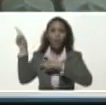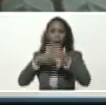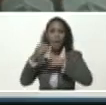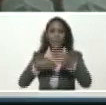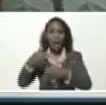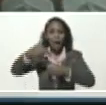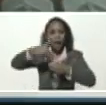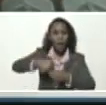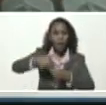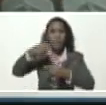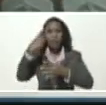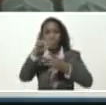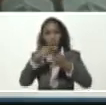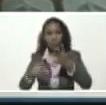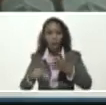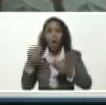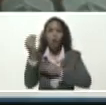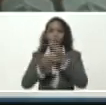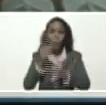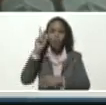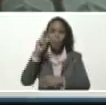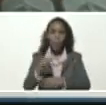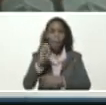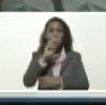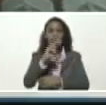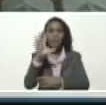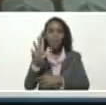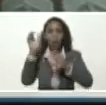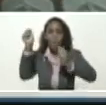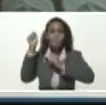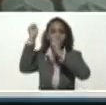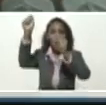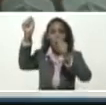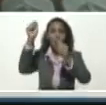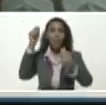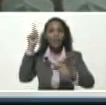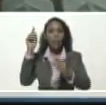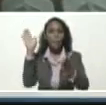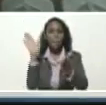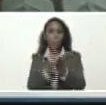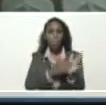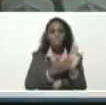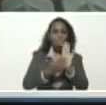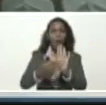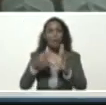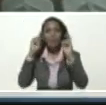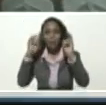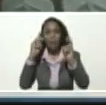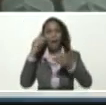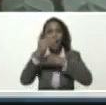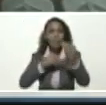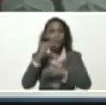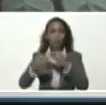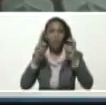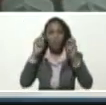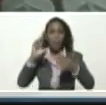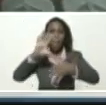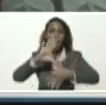combustible, así como 95 panfletos que relacionados con la Operación Continente